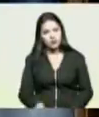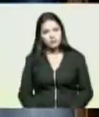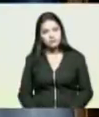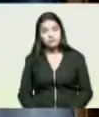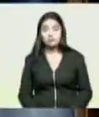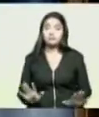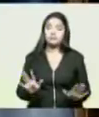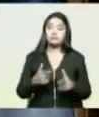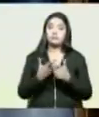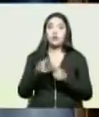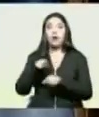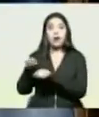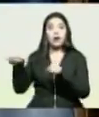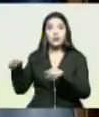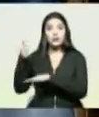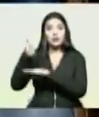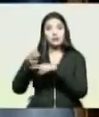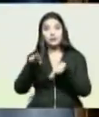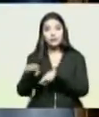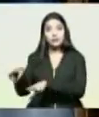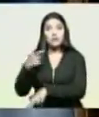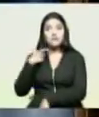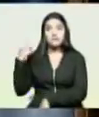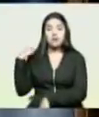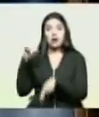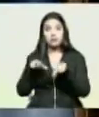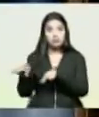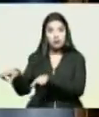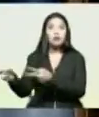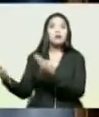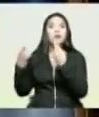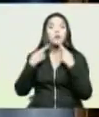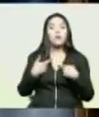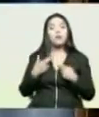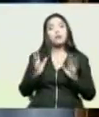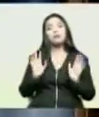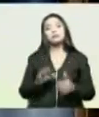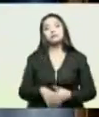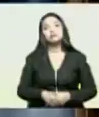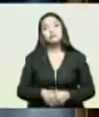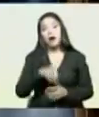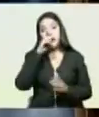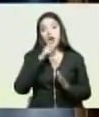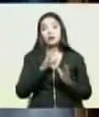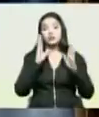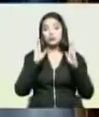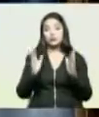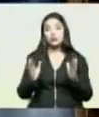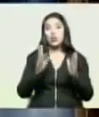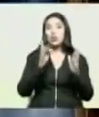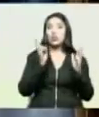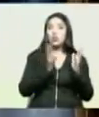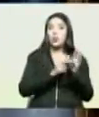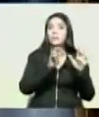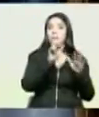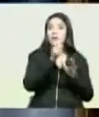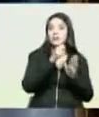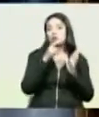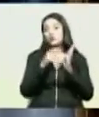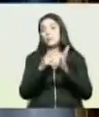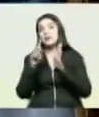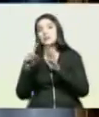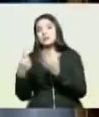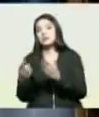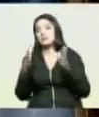que responda la antigua gerencia, que entre el año 2010 y 2016, dentro de la FAJA, hizo